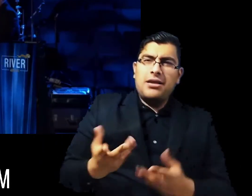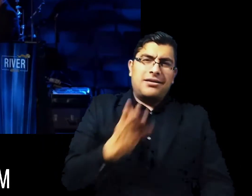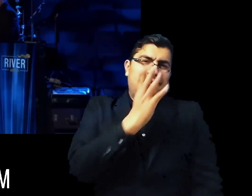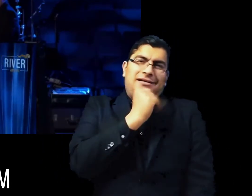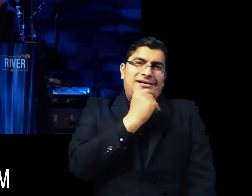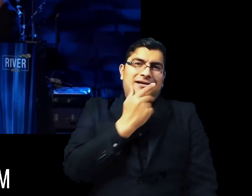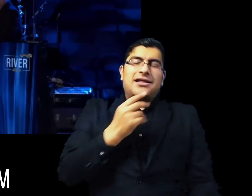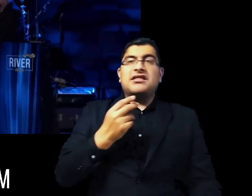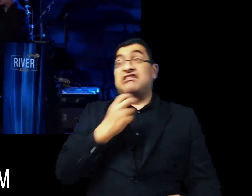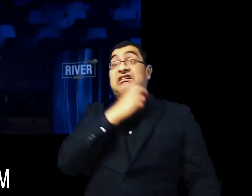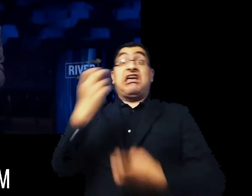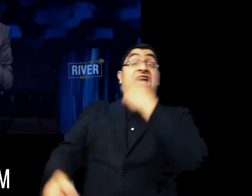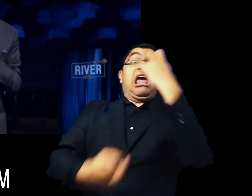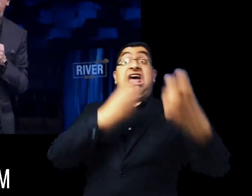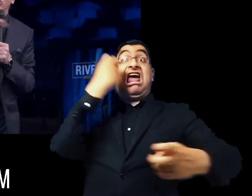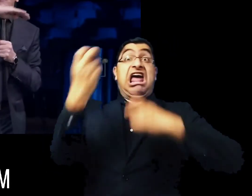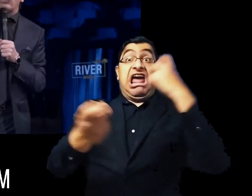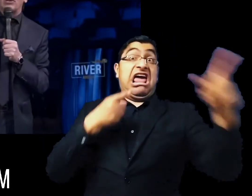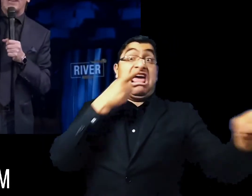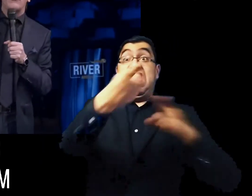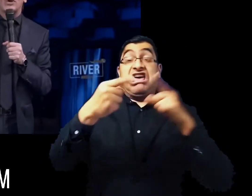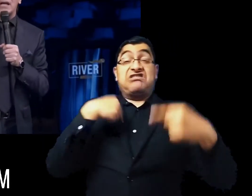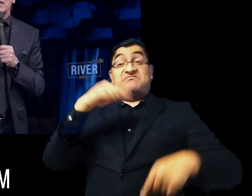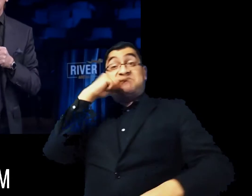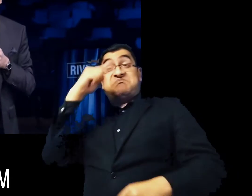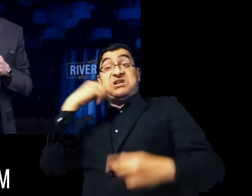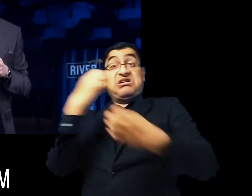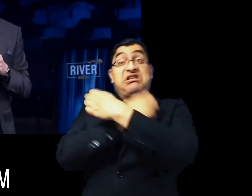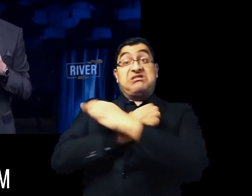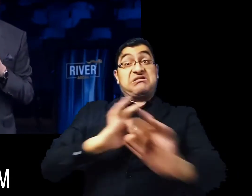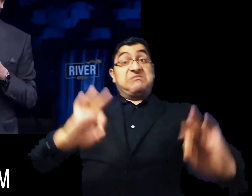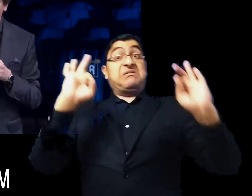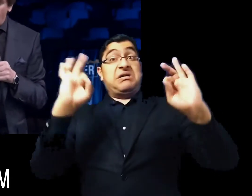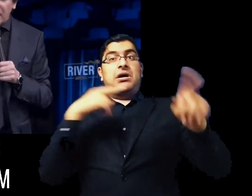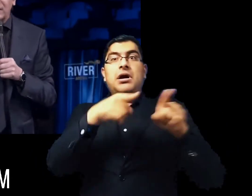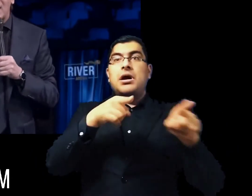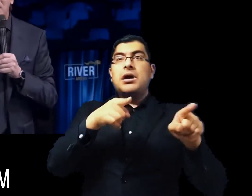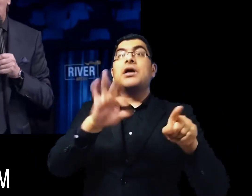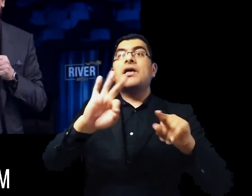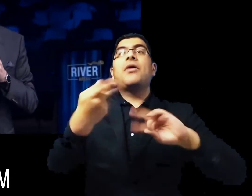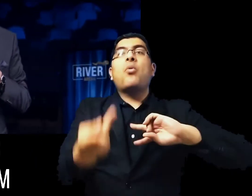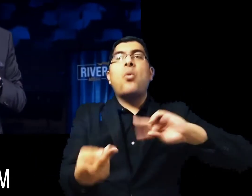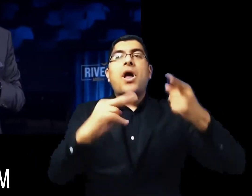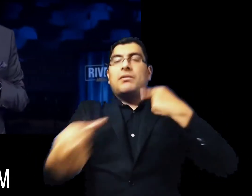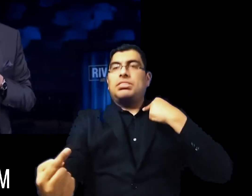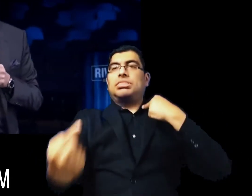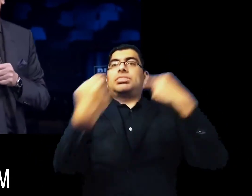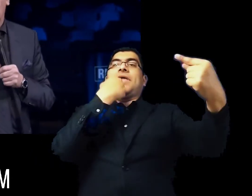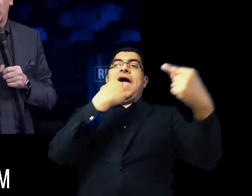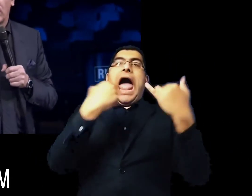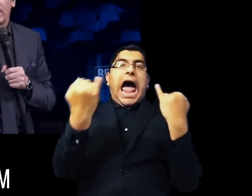Si vas dando lecciones por ahí de superioridad moral, seguro que a ti te juzgarán del mismo modo.